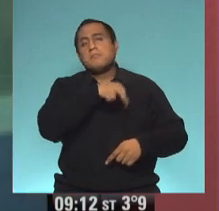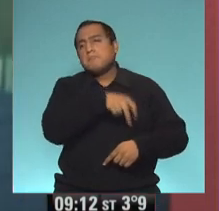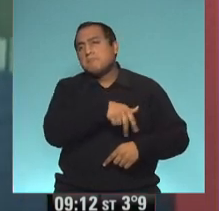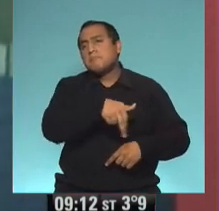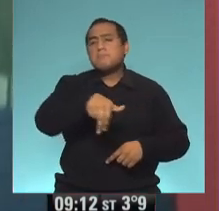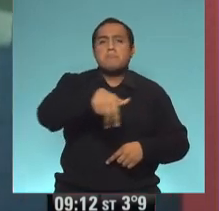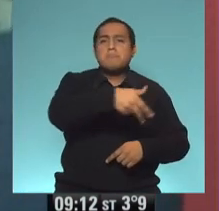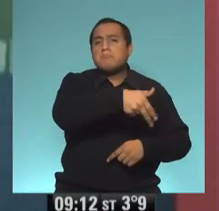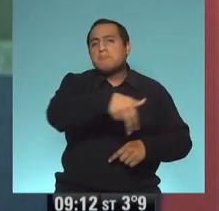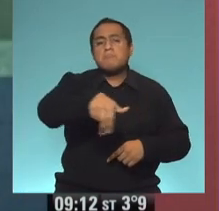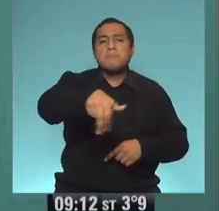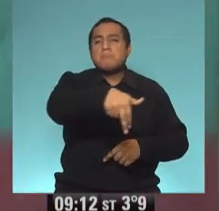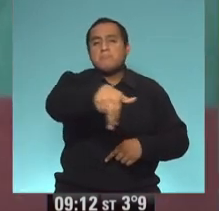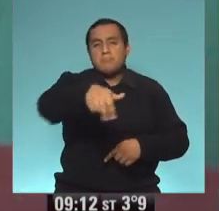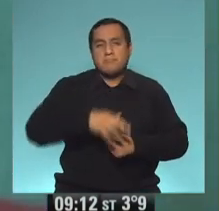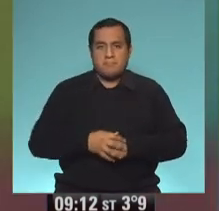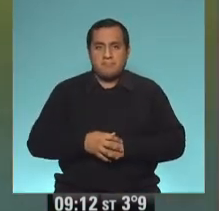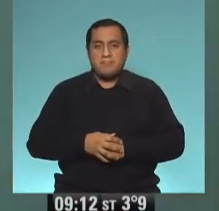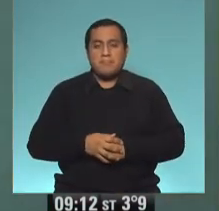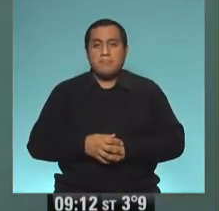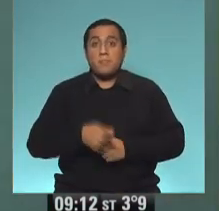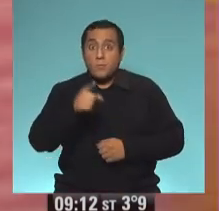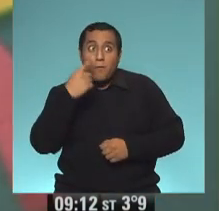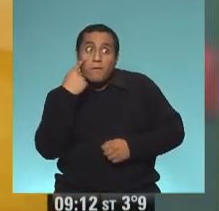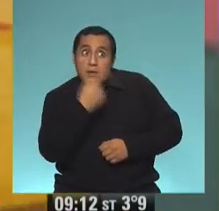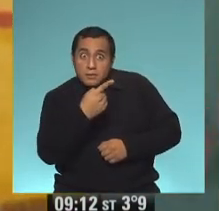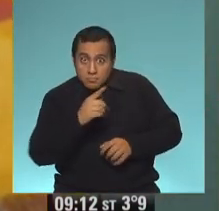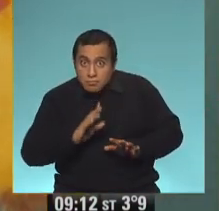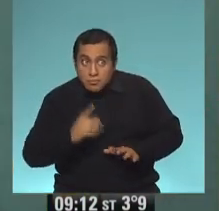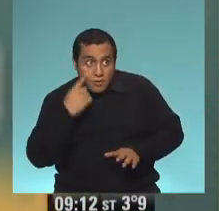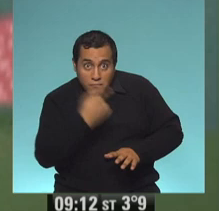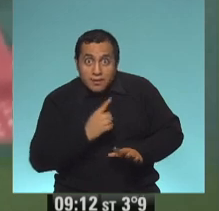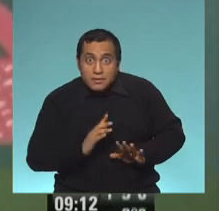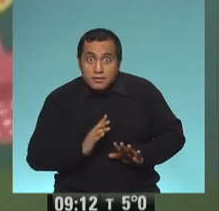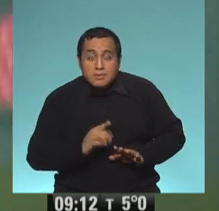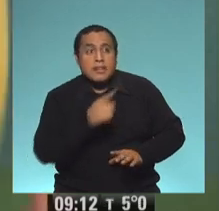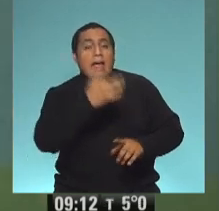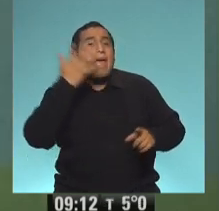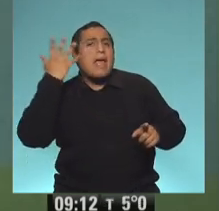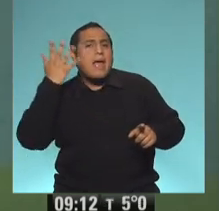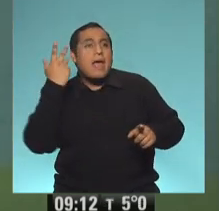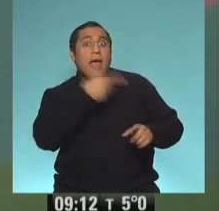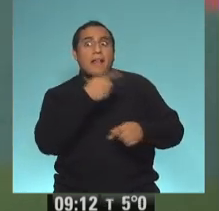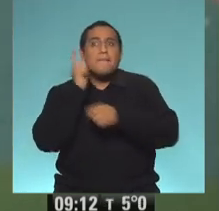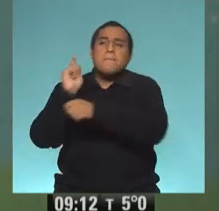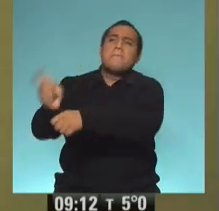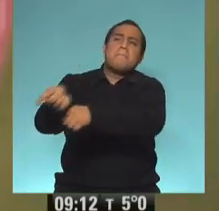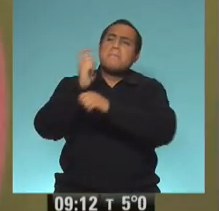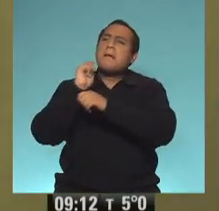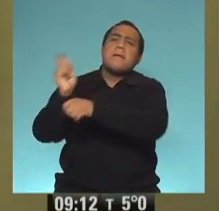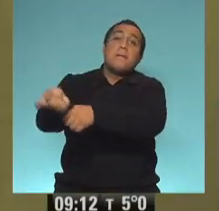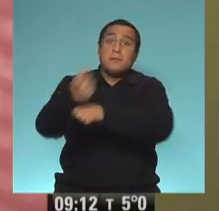caminata, ta, ta, ta. ¿Lo ves o no lo ves? Al gato que pesa,